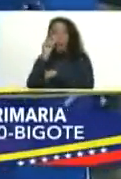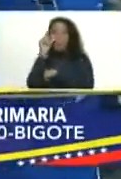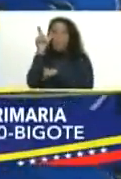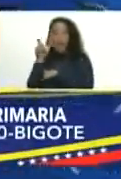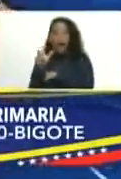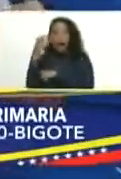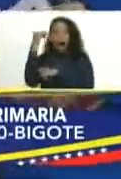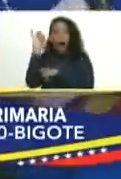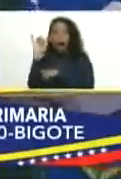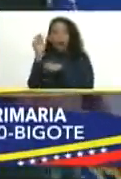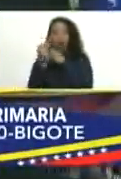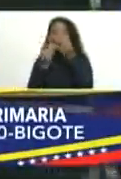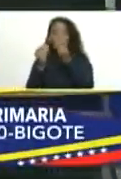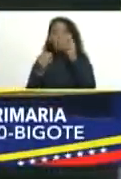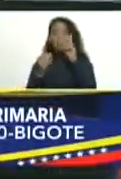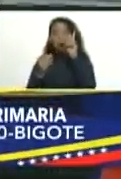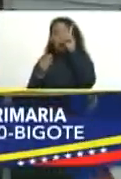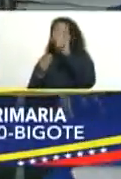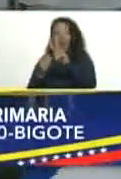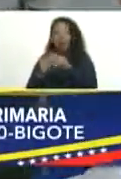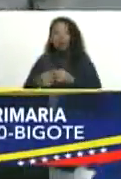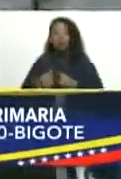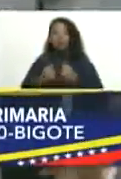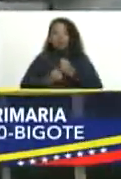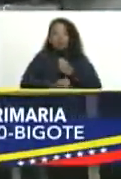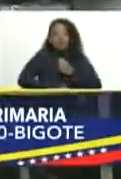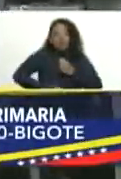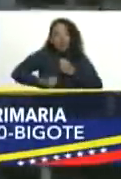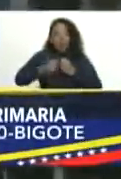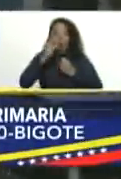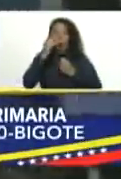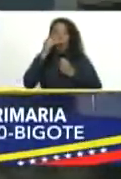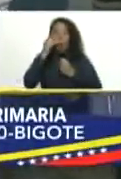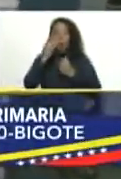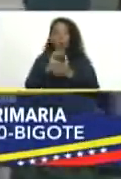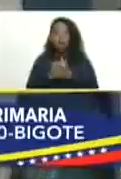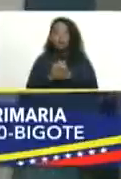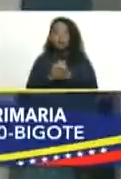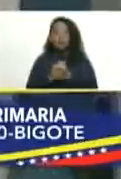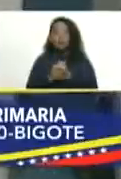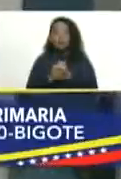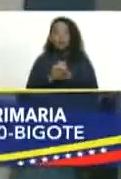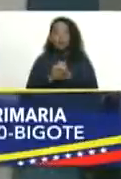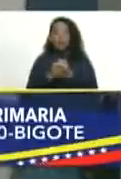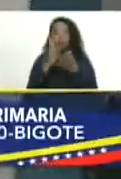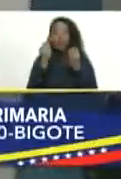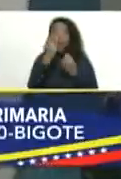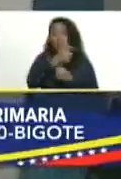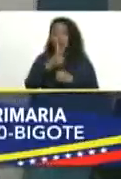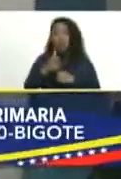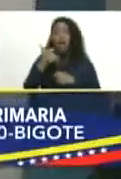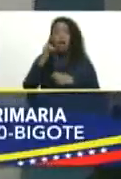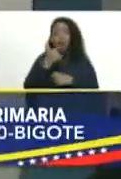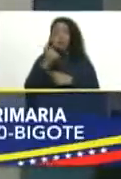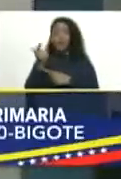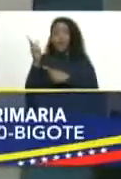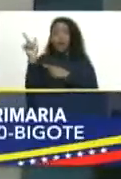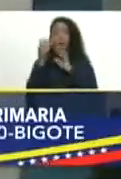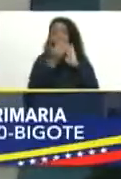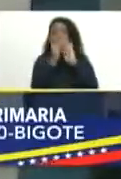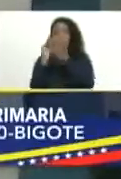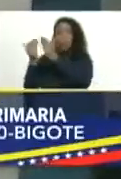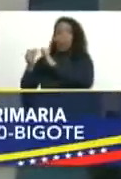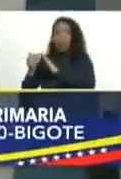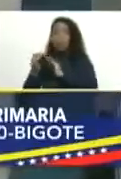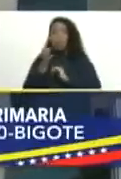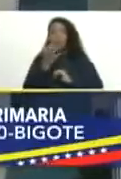un ultrasonido para toda la parte abdominopélvica, porque mucha gente, presidente, y esto hay que decirlo, en nuestras comunidades,